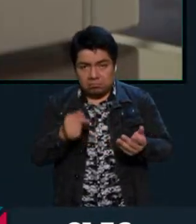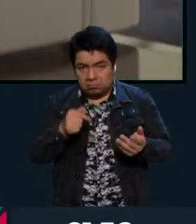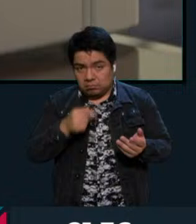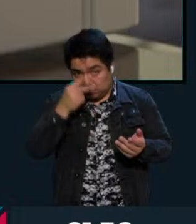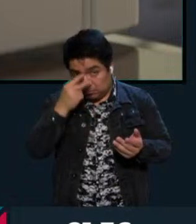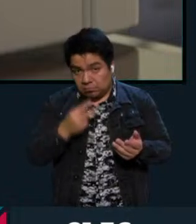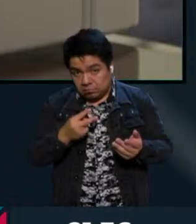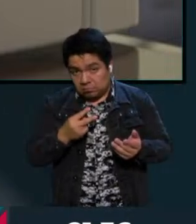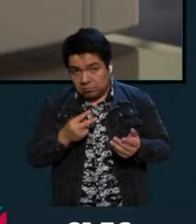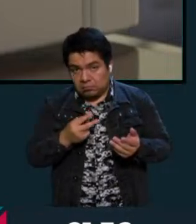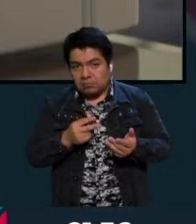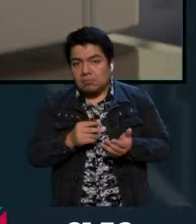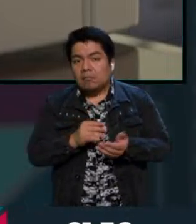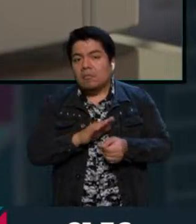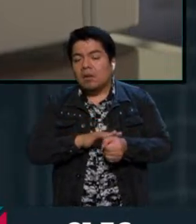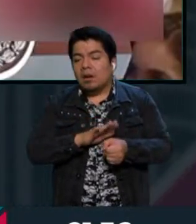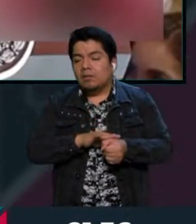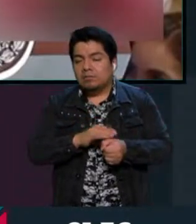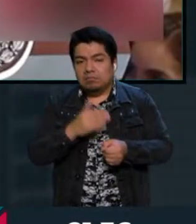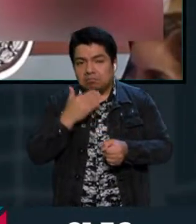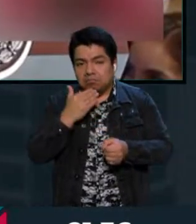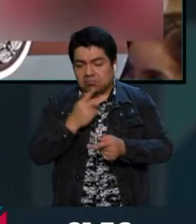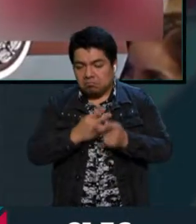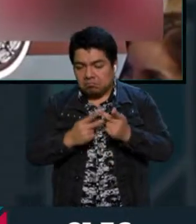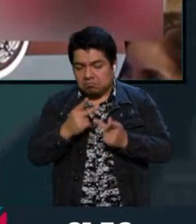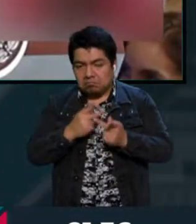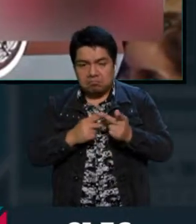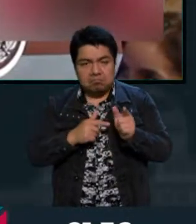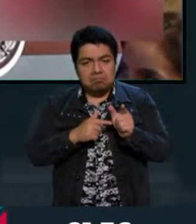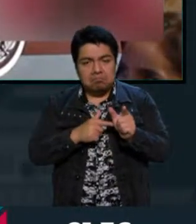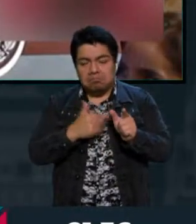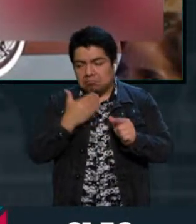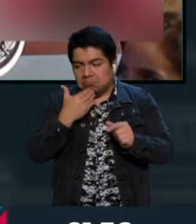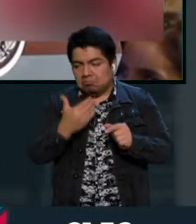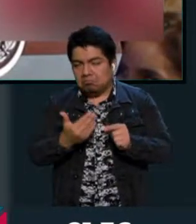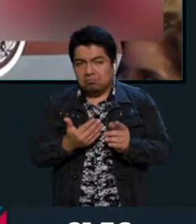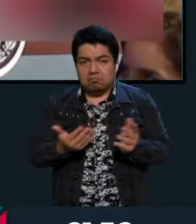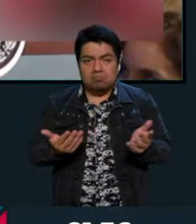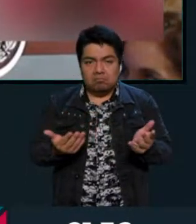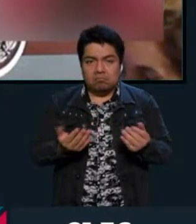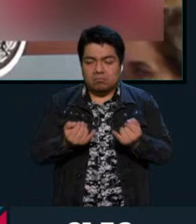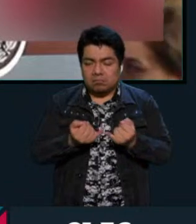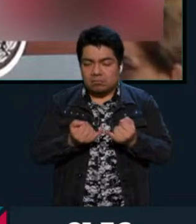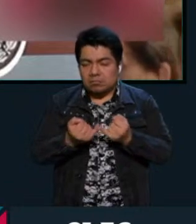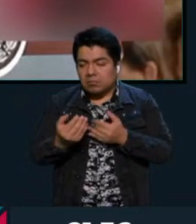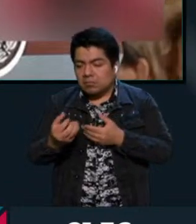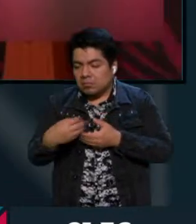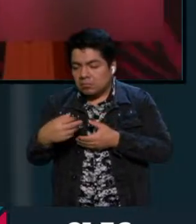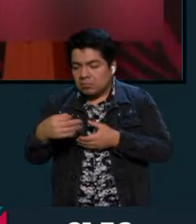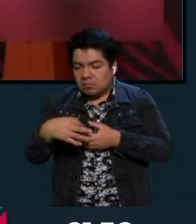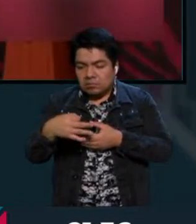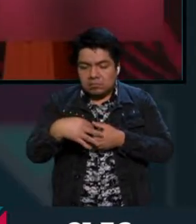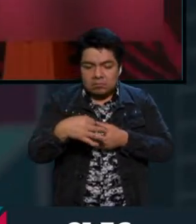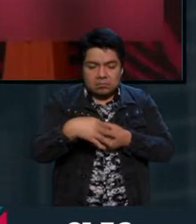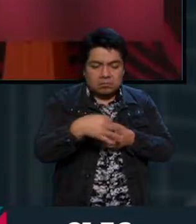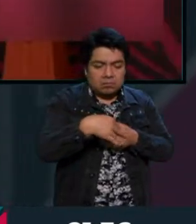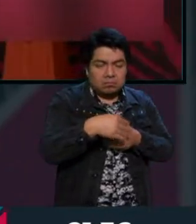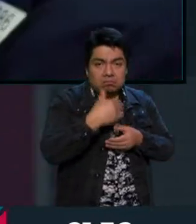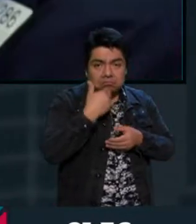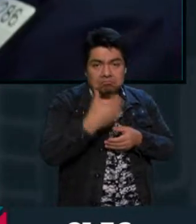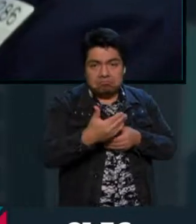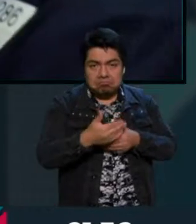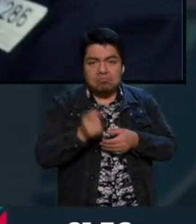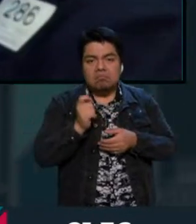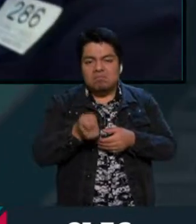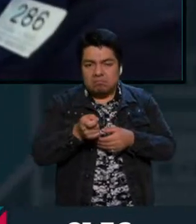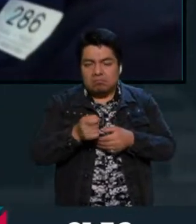México, las calificaciones crediticias siguen inalteradas. Ha incluso mejorado su recaudación, lo cual que permite pues, que tenga